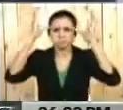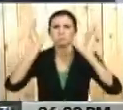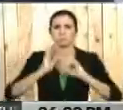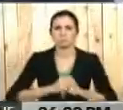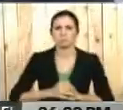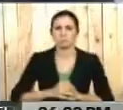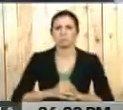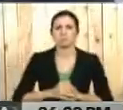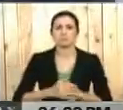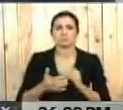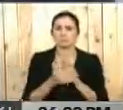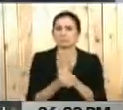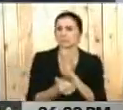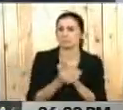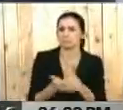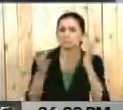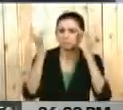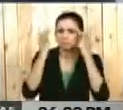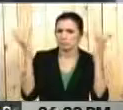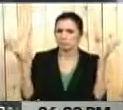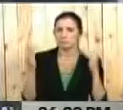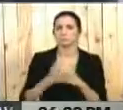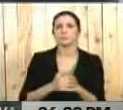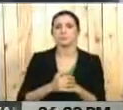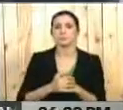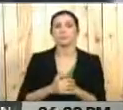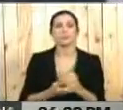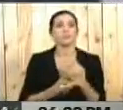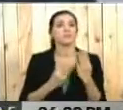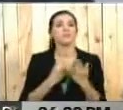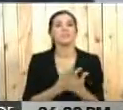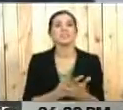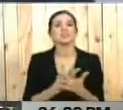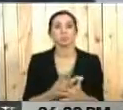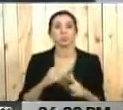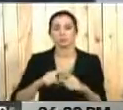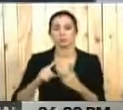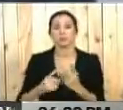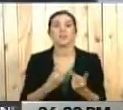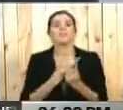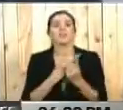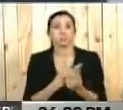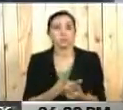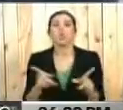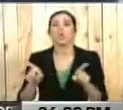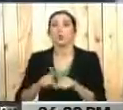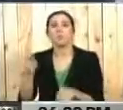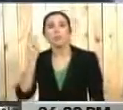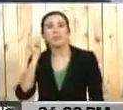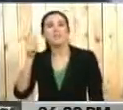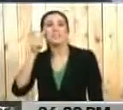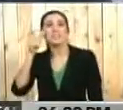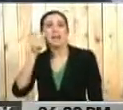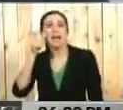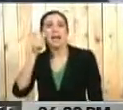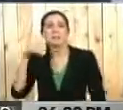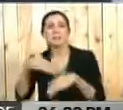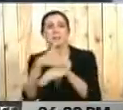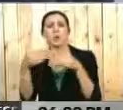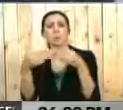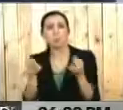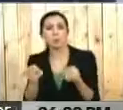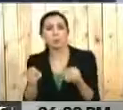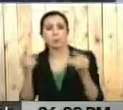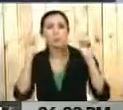gran talento, con virtudes ciudadanas muy importantes, como puedo decirlo de la Fiscal General de la República, o